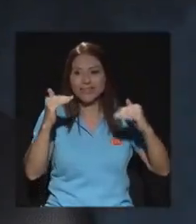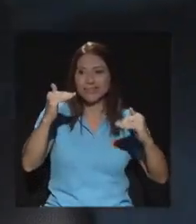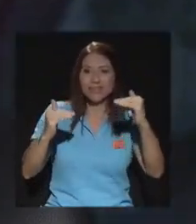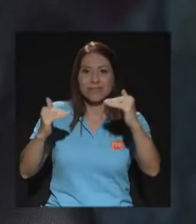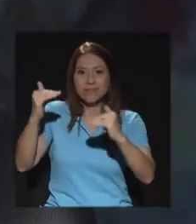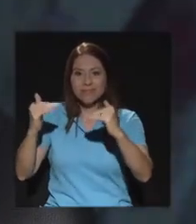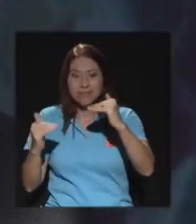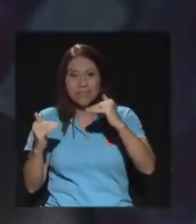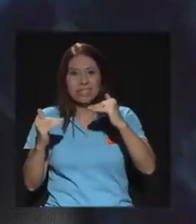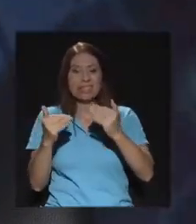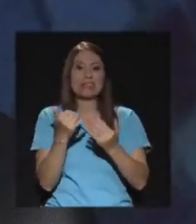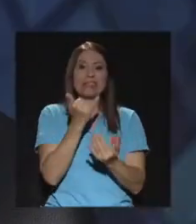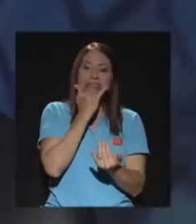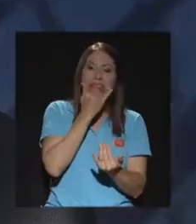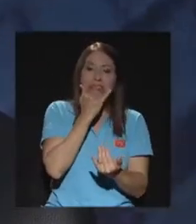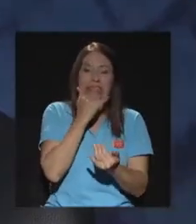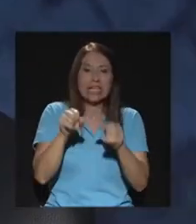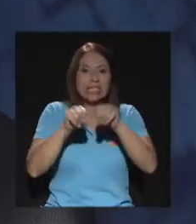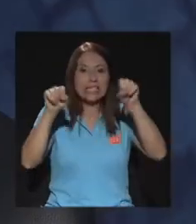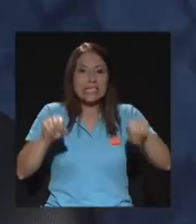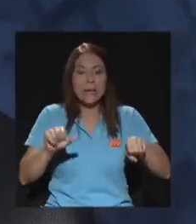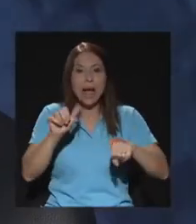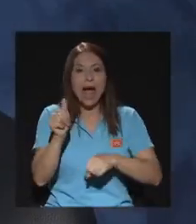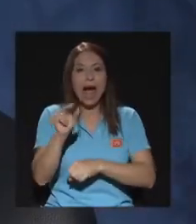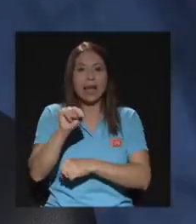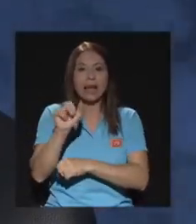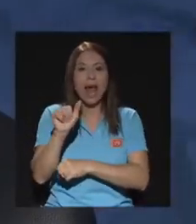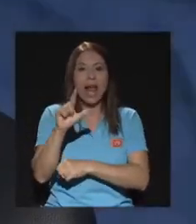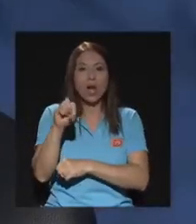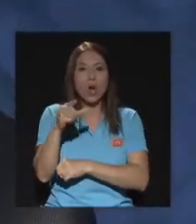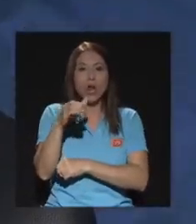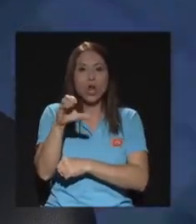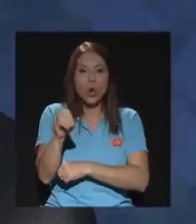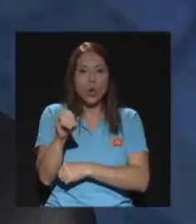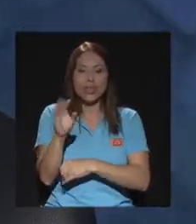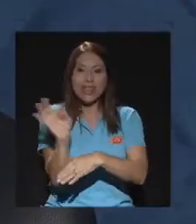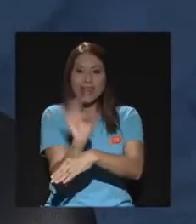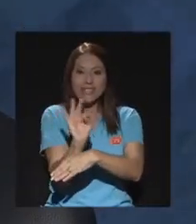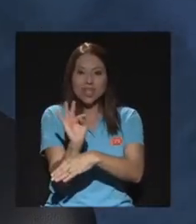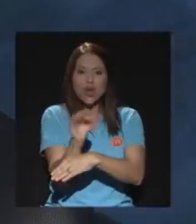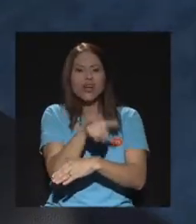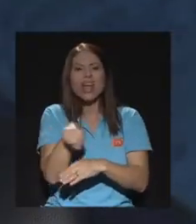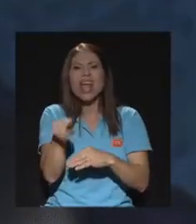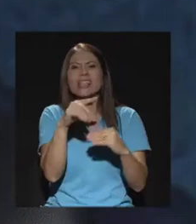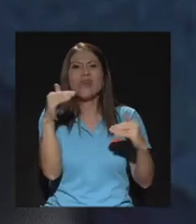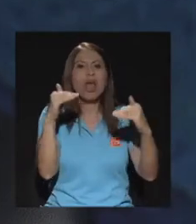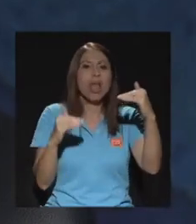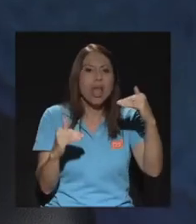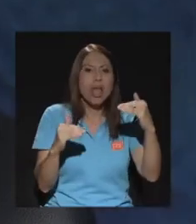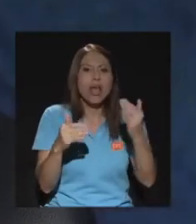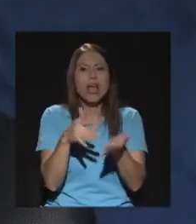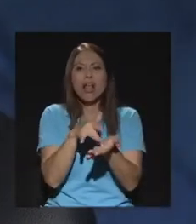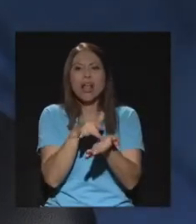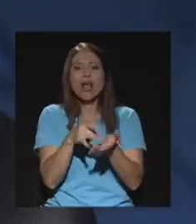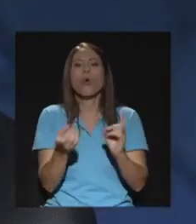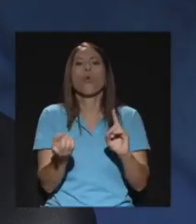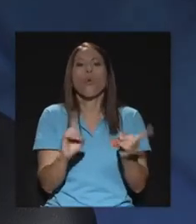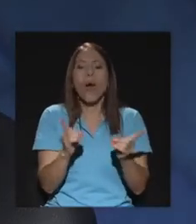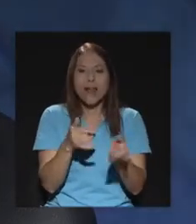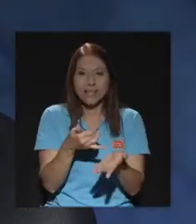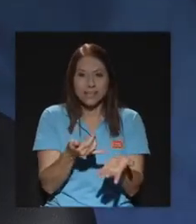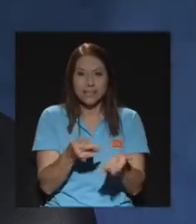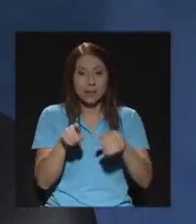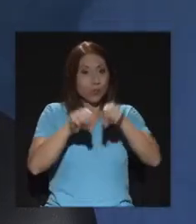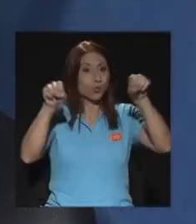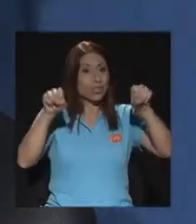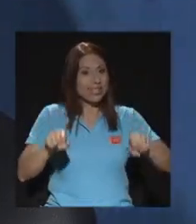sistema analógico de televisión. ¿Cuáles son esas disfuncionalidades y desigualdades? Bueno, en primer lugar, un sistema esencialmente